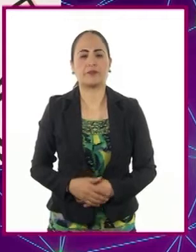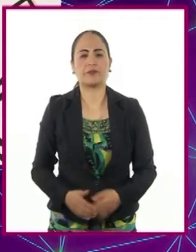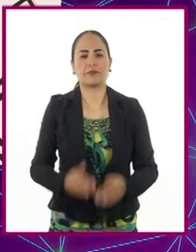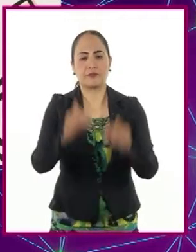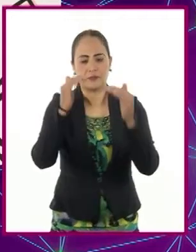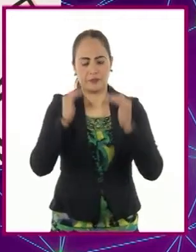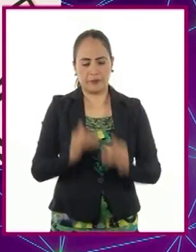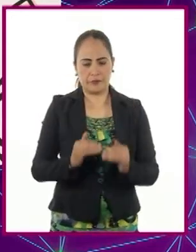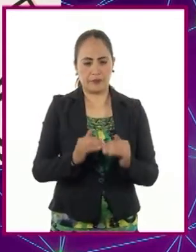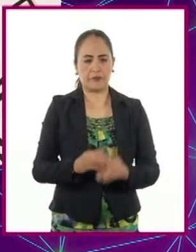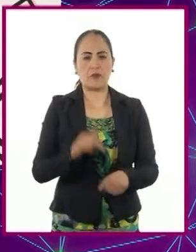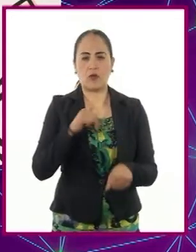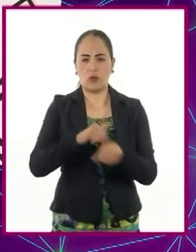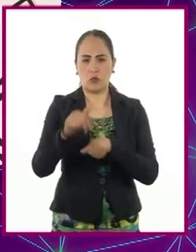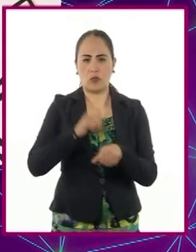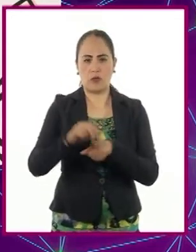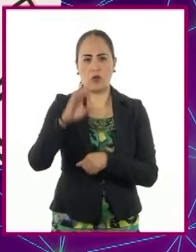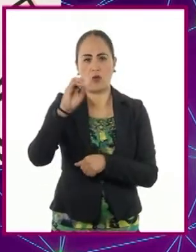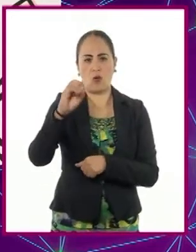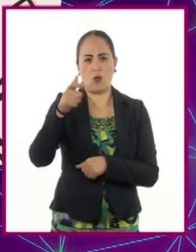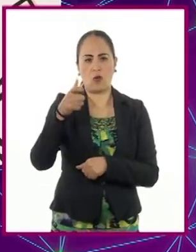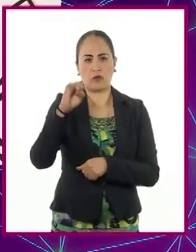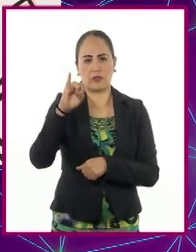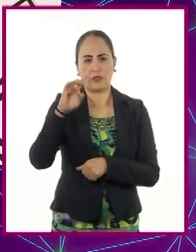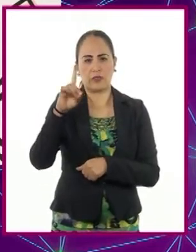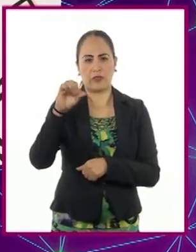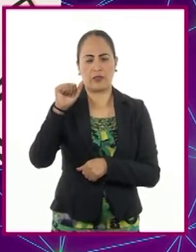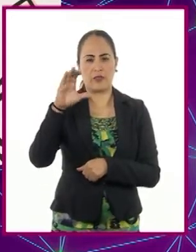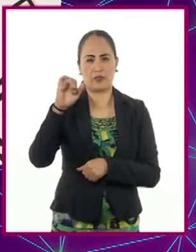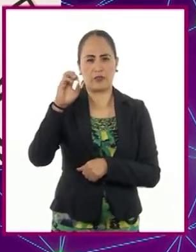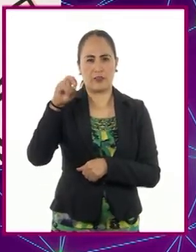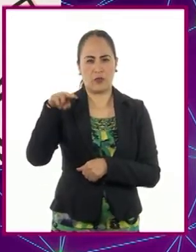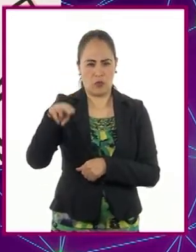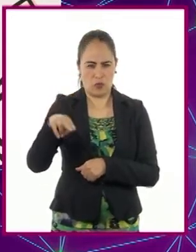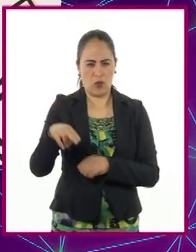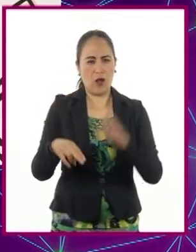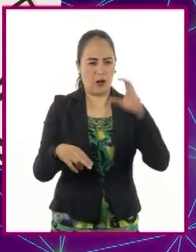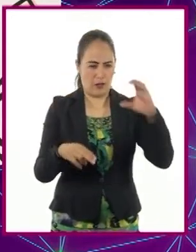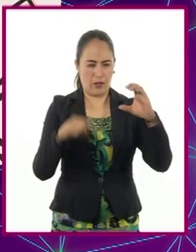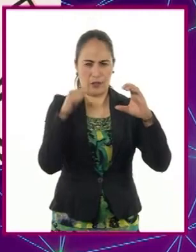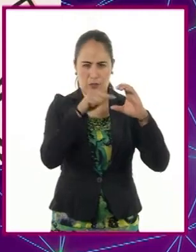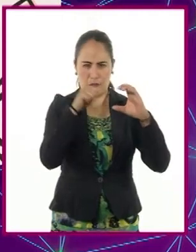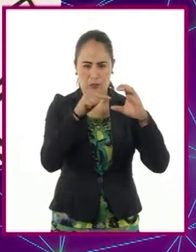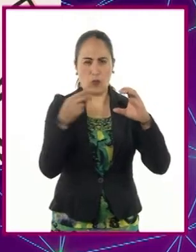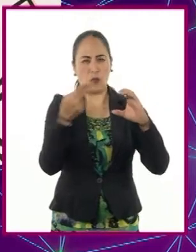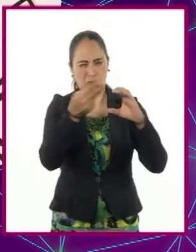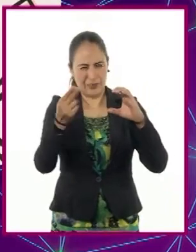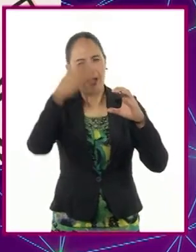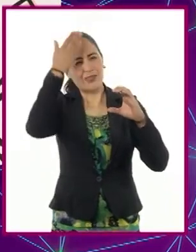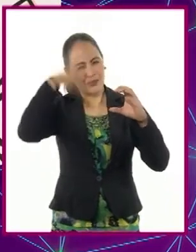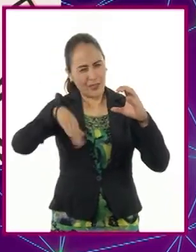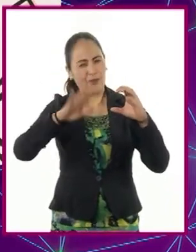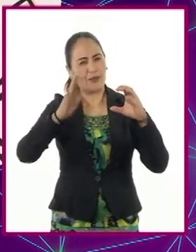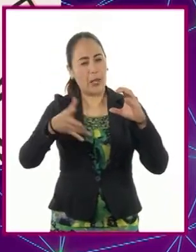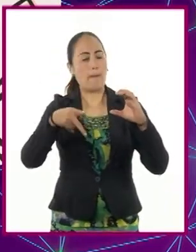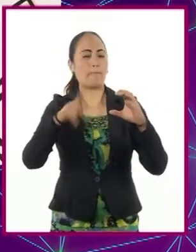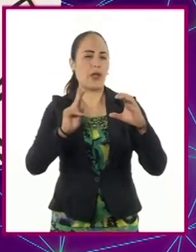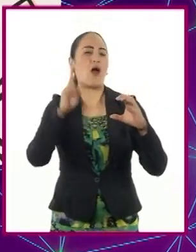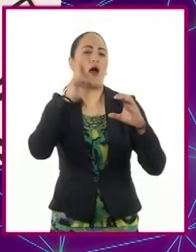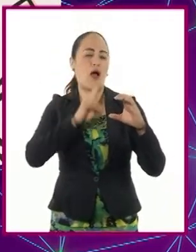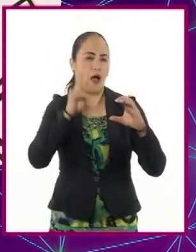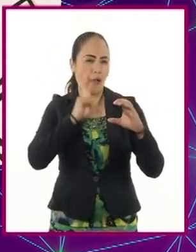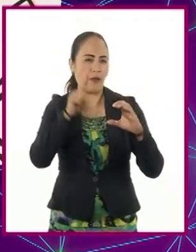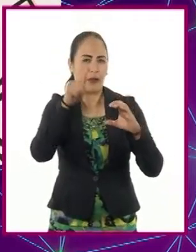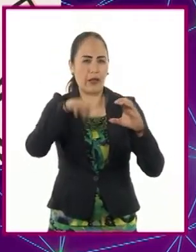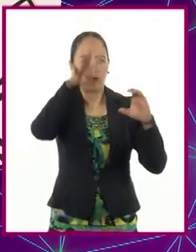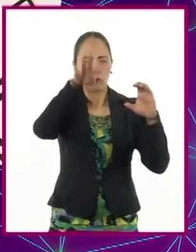de números de oxidación que le corresponde al carbono. Estoy seguro que ustedes en casa ya lo saben, pero revisemos qué nos dice